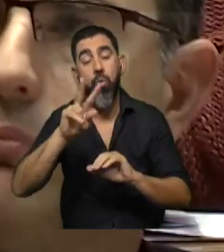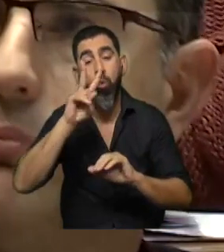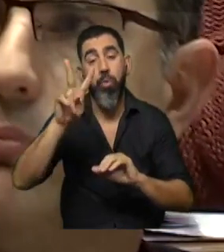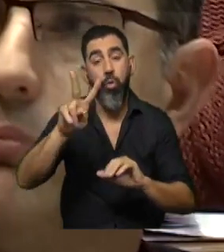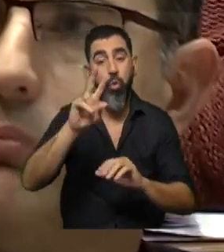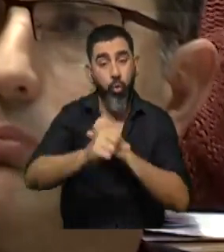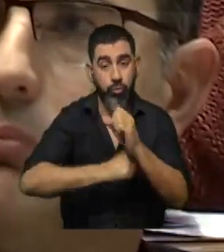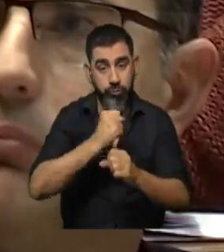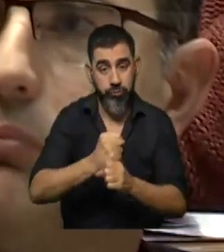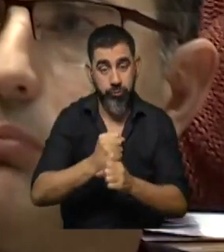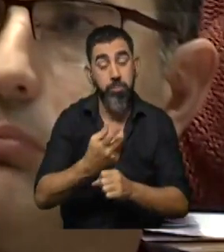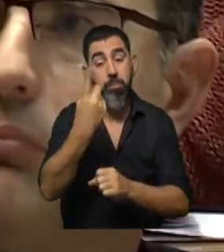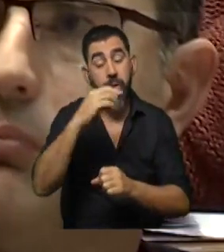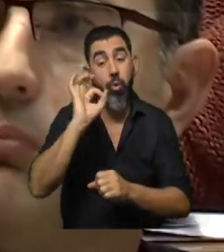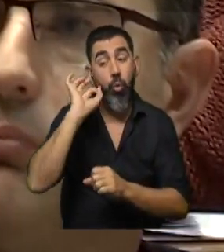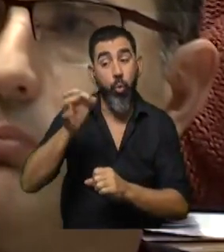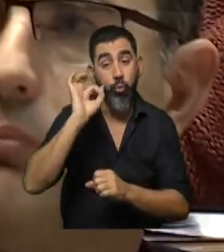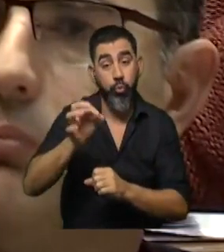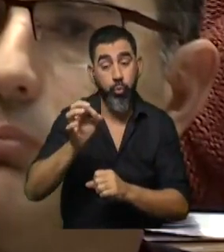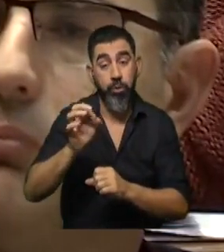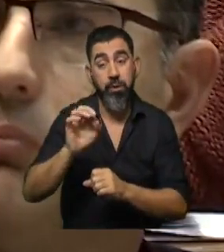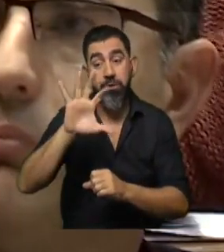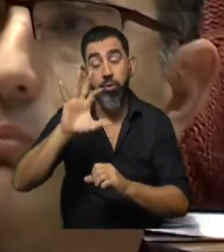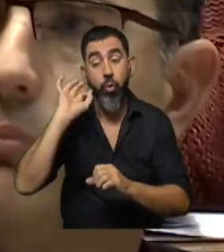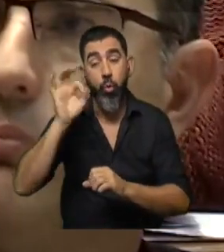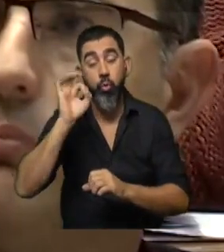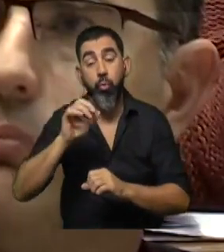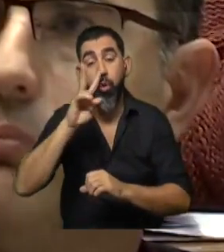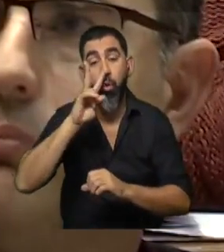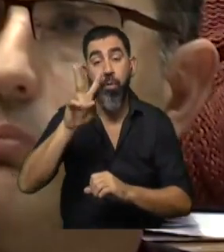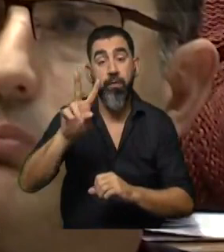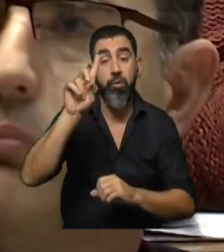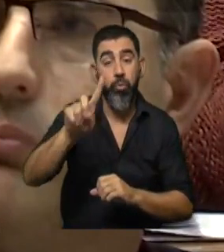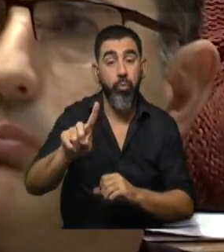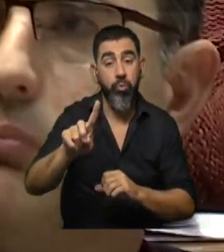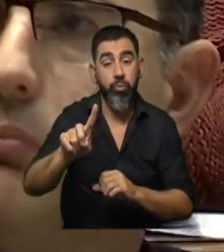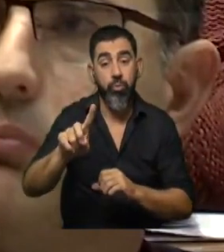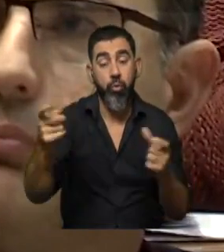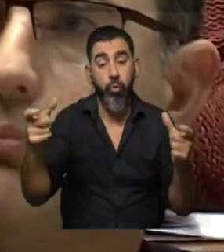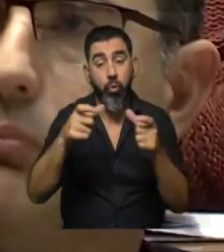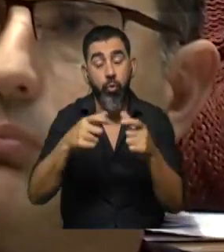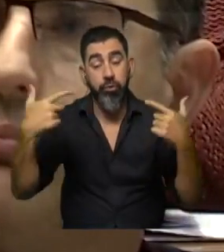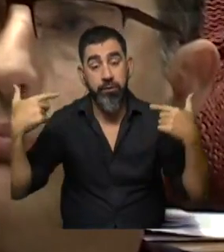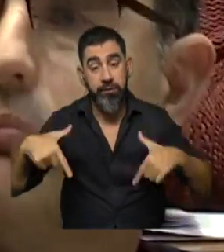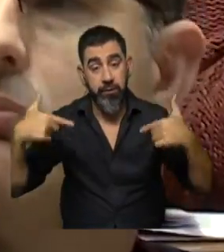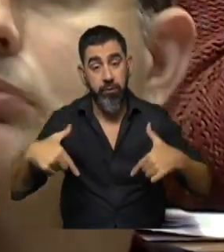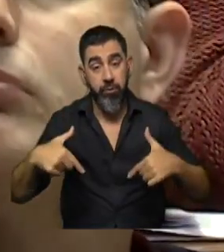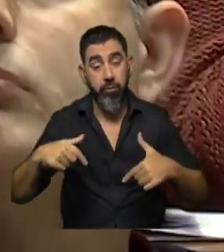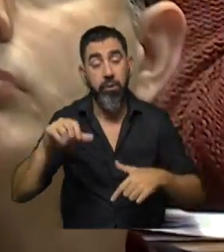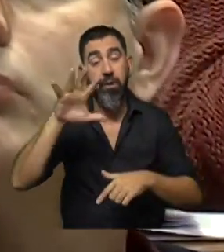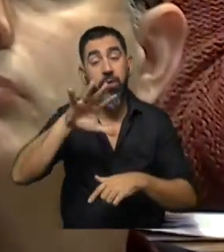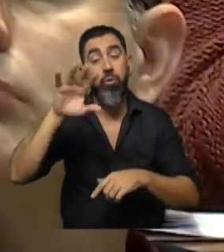dos pero en octubre el 5 de octubre del 2021 el consejo de ministro el